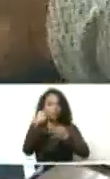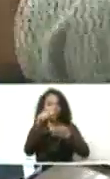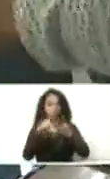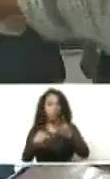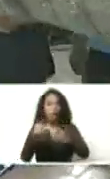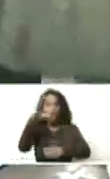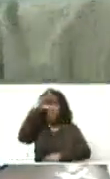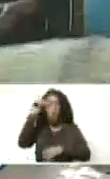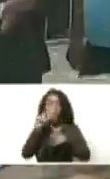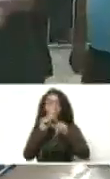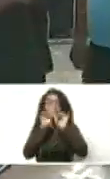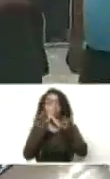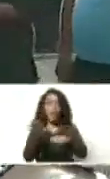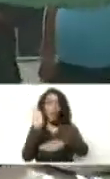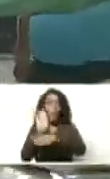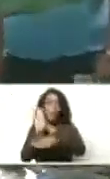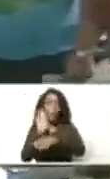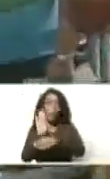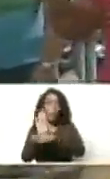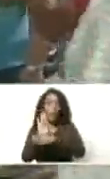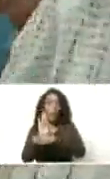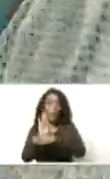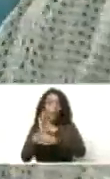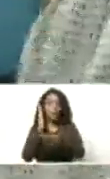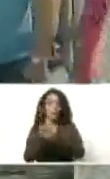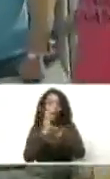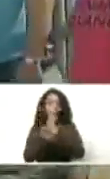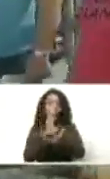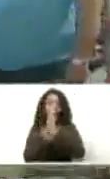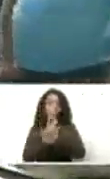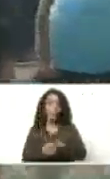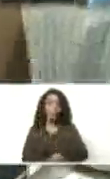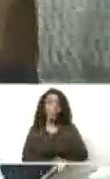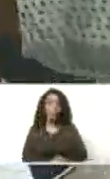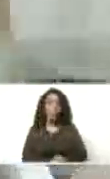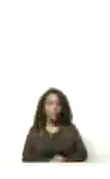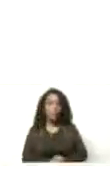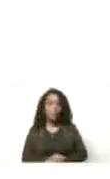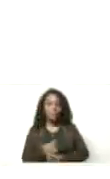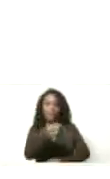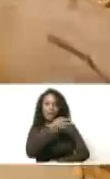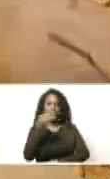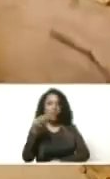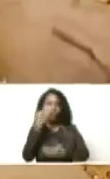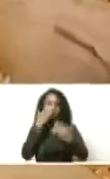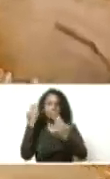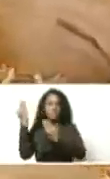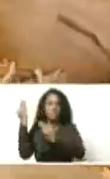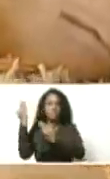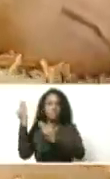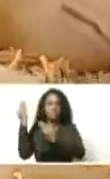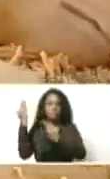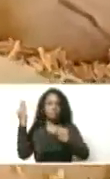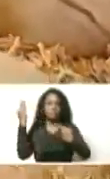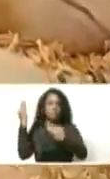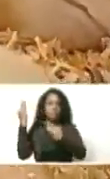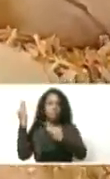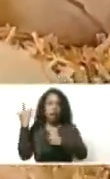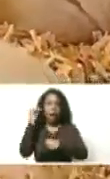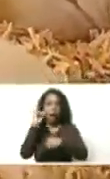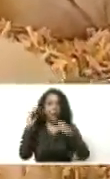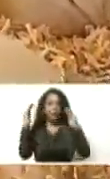Dios me los bendiga y me los cuide y me los proteja siempre. Excelente, miren. Presidente, aquí están los